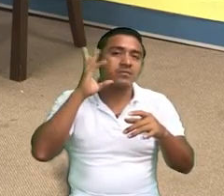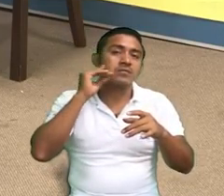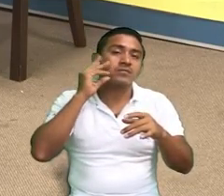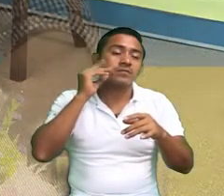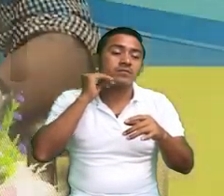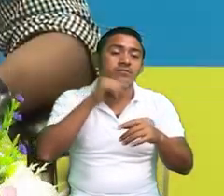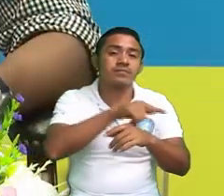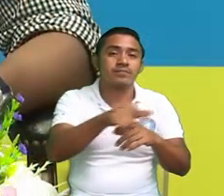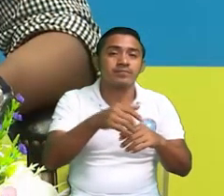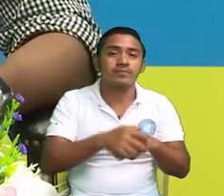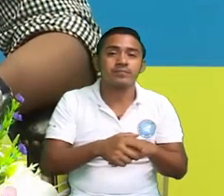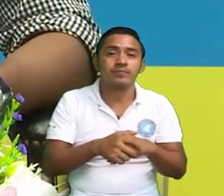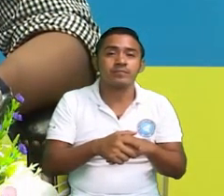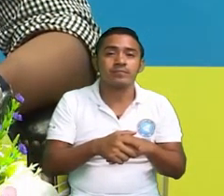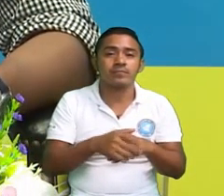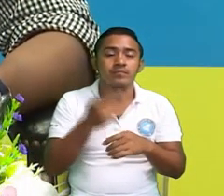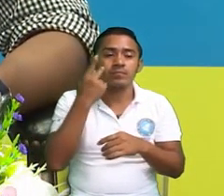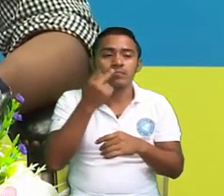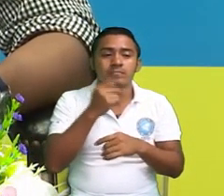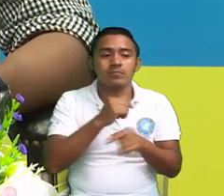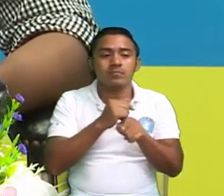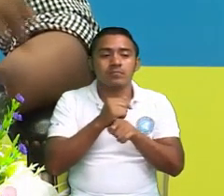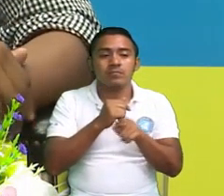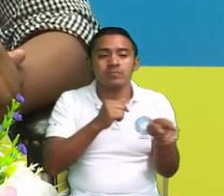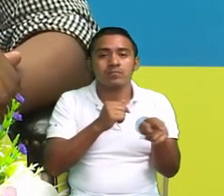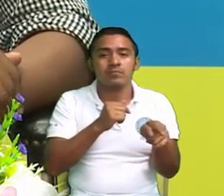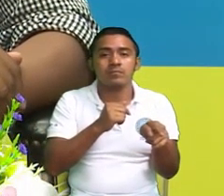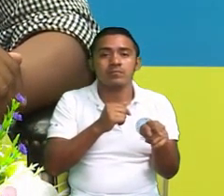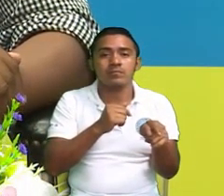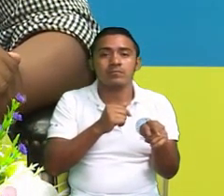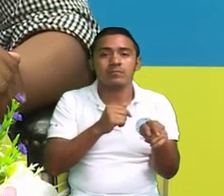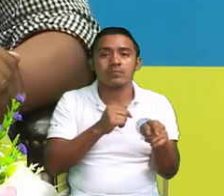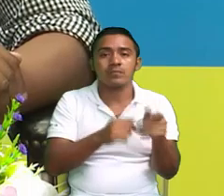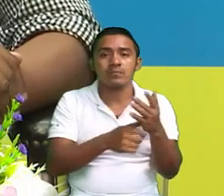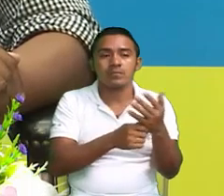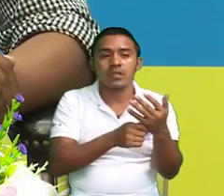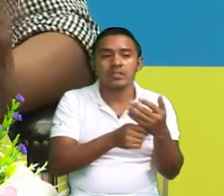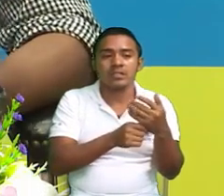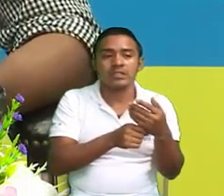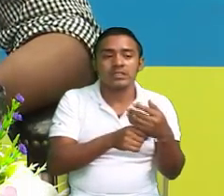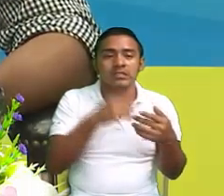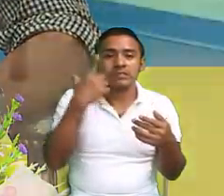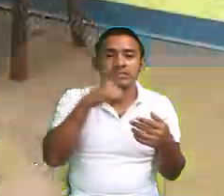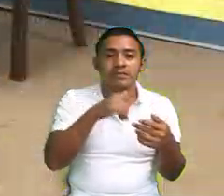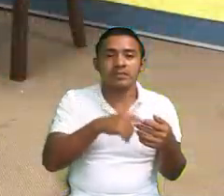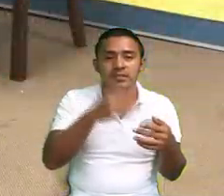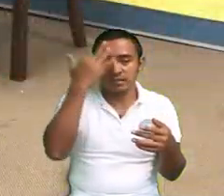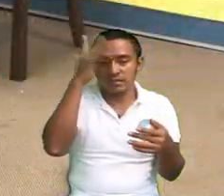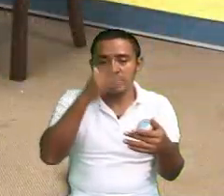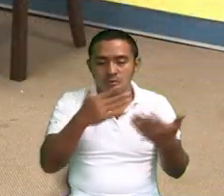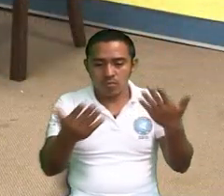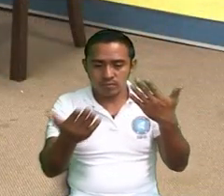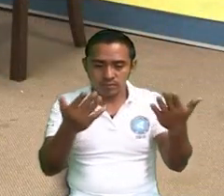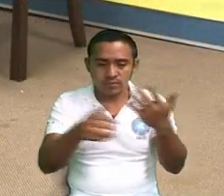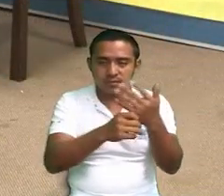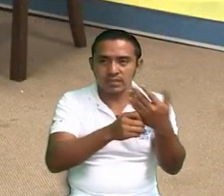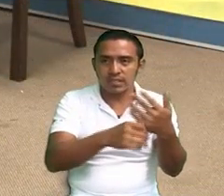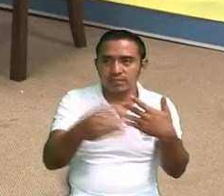mayorcita. No se les pasa si le meten una carne vieja. ya saben distinguir entre una